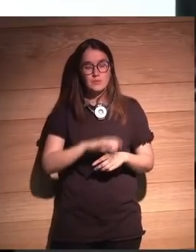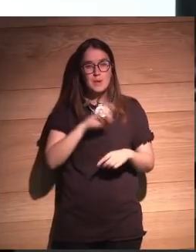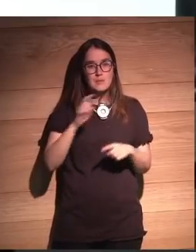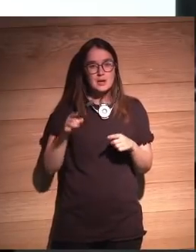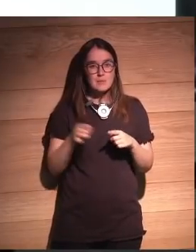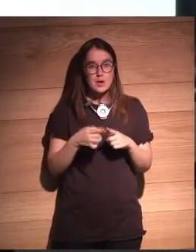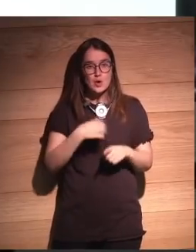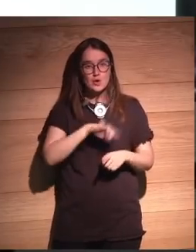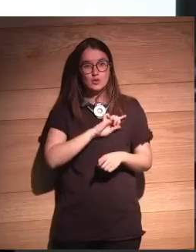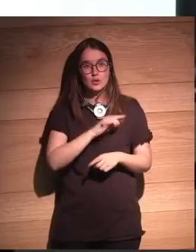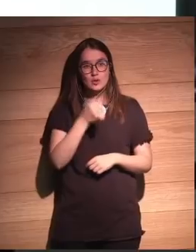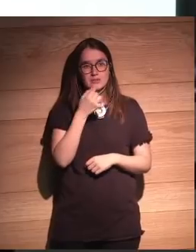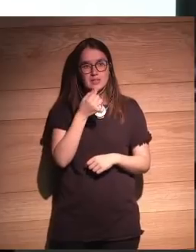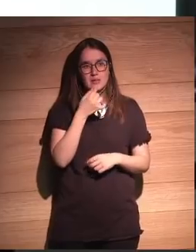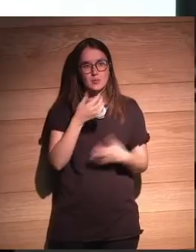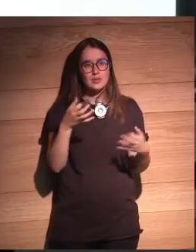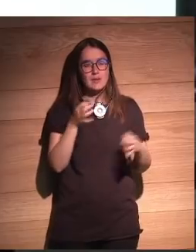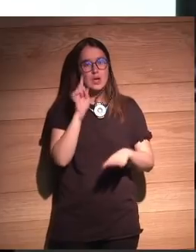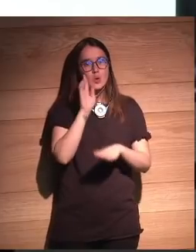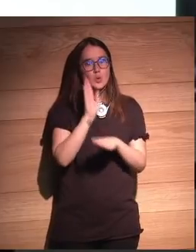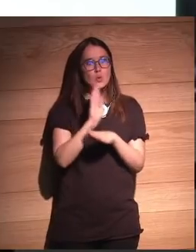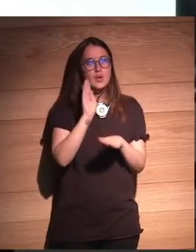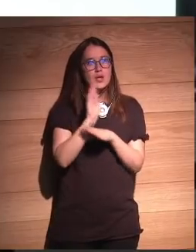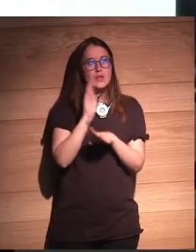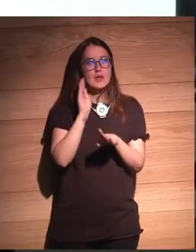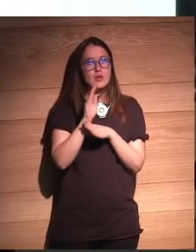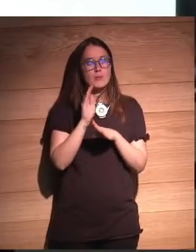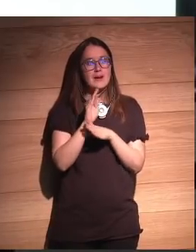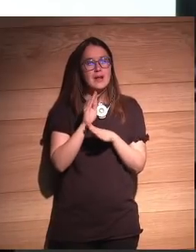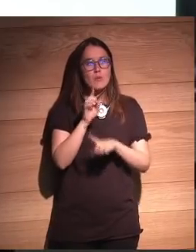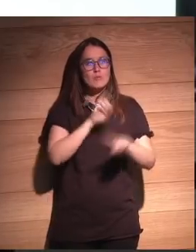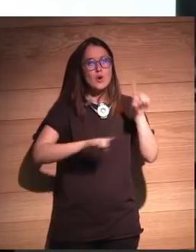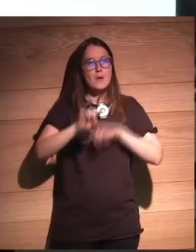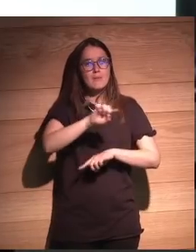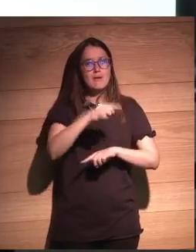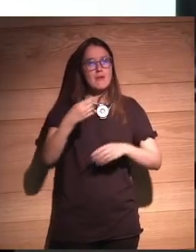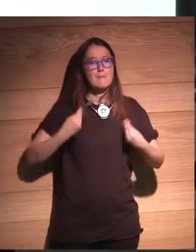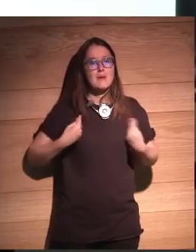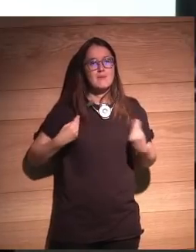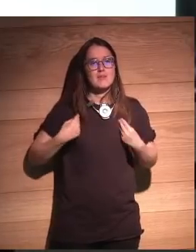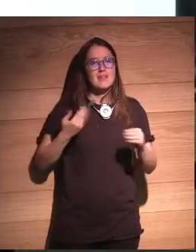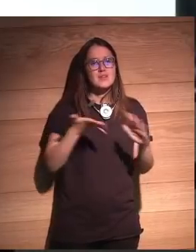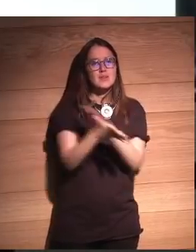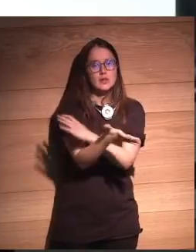Primero, nosotros decimos que tenemos que tener cuidado en la forma en la que definimos el problema de la vivienda.